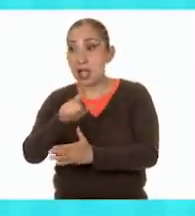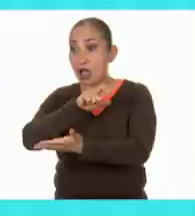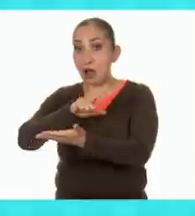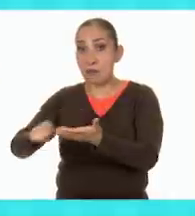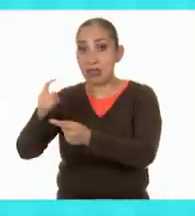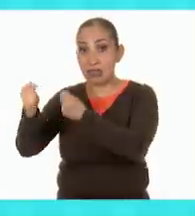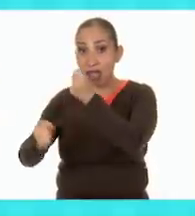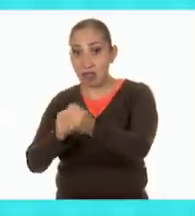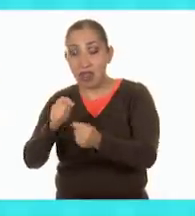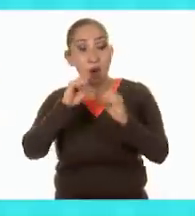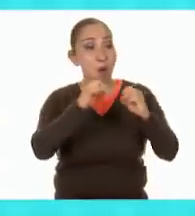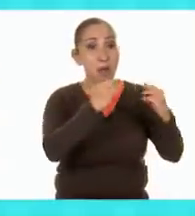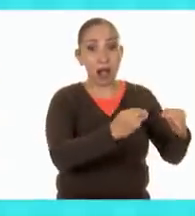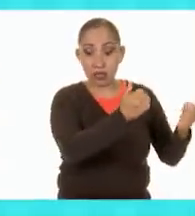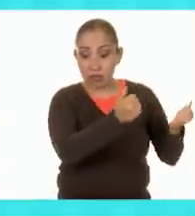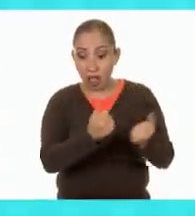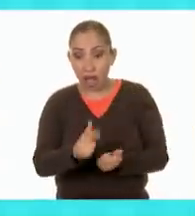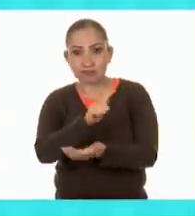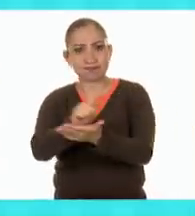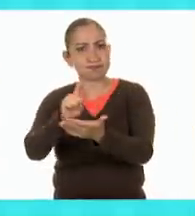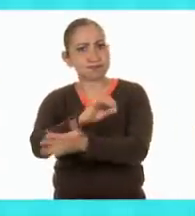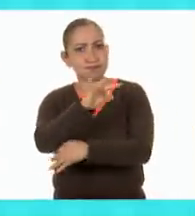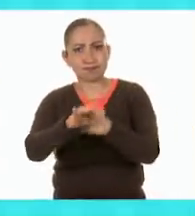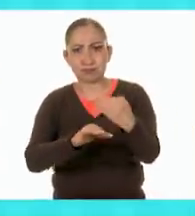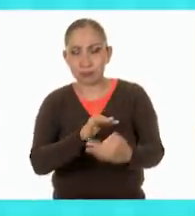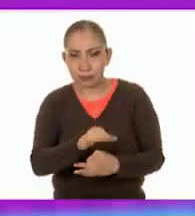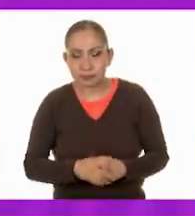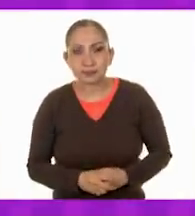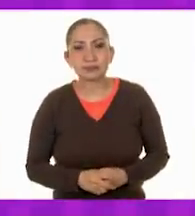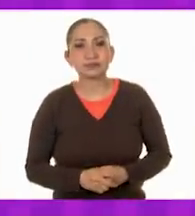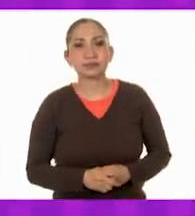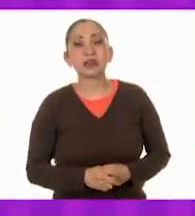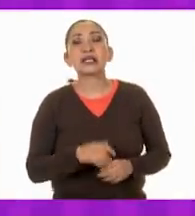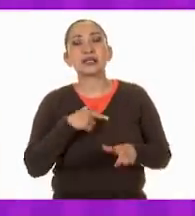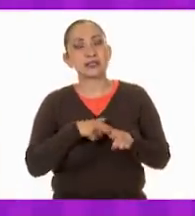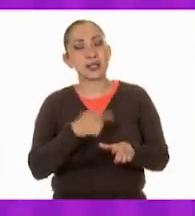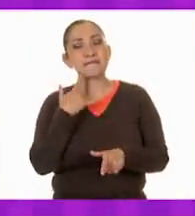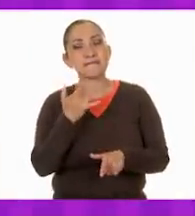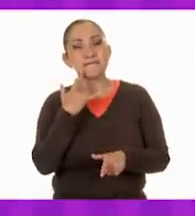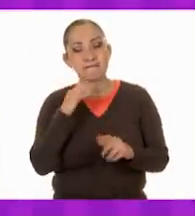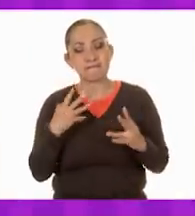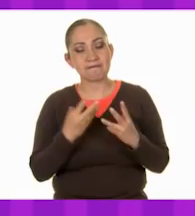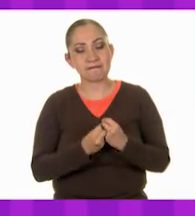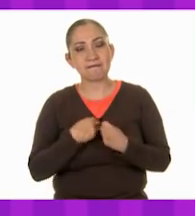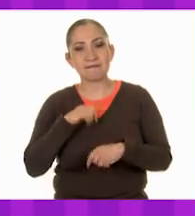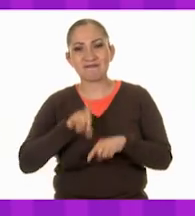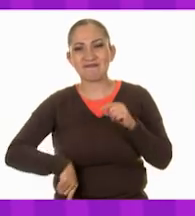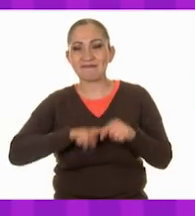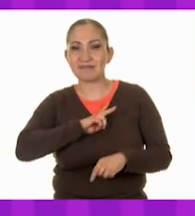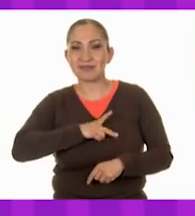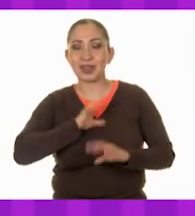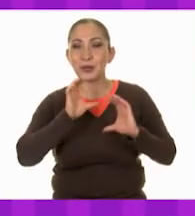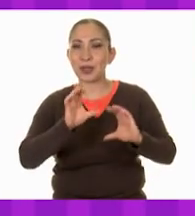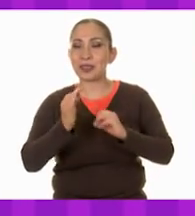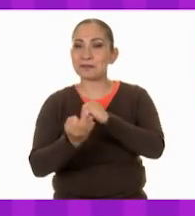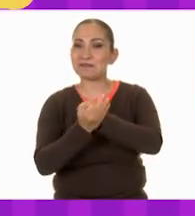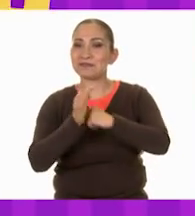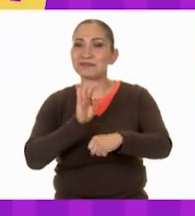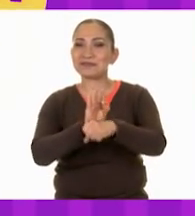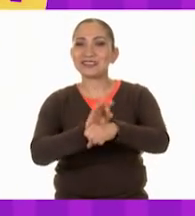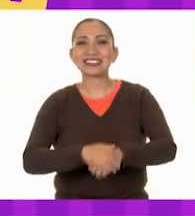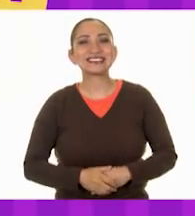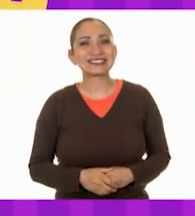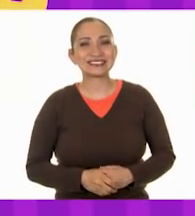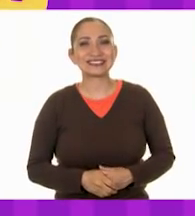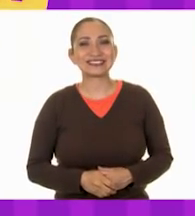las cosas que compres en la tienda o en el supermercado. Sigamos luchando juntos contra este virus, cuidándonos los